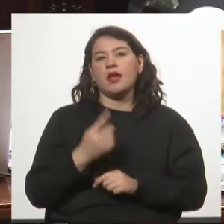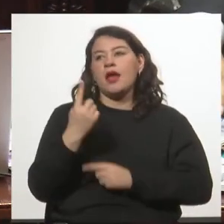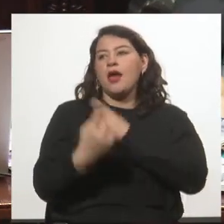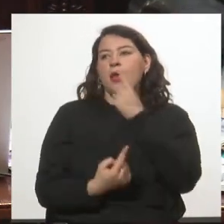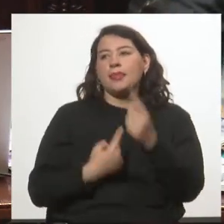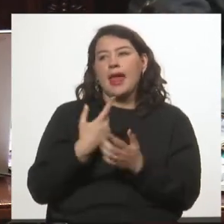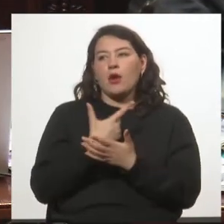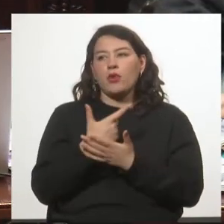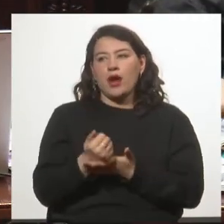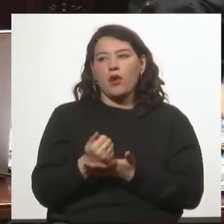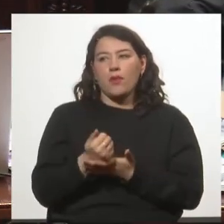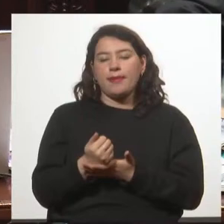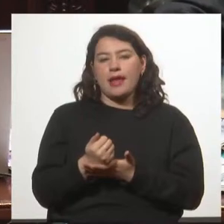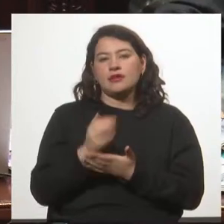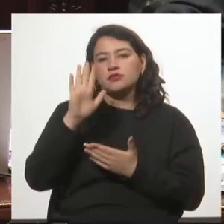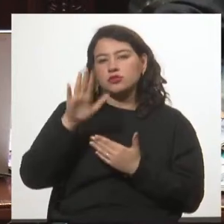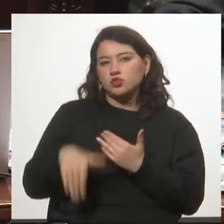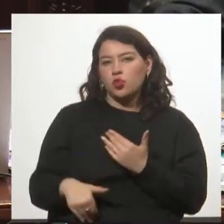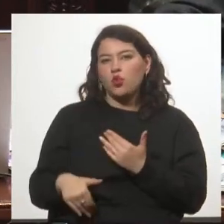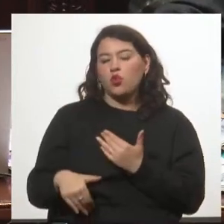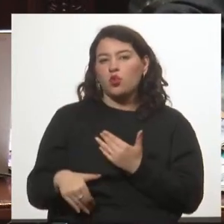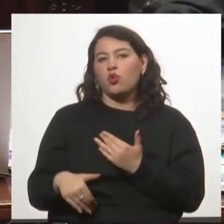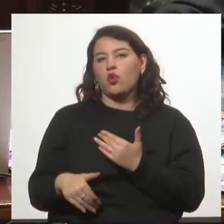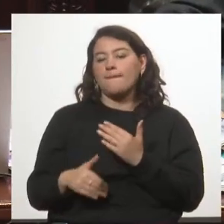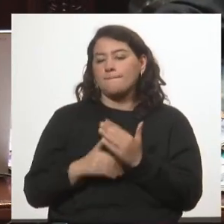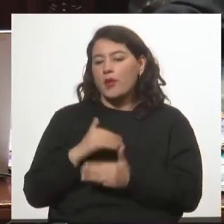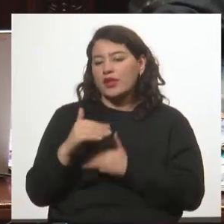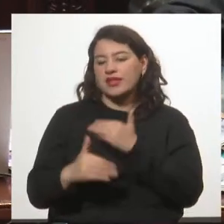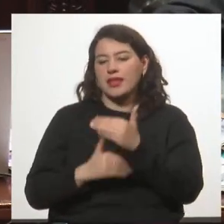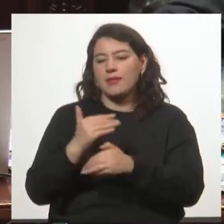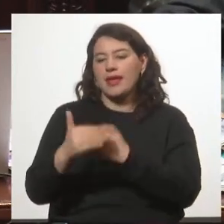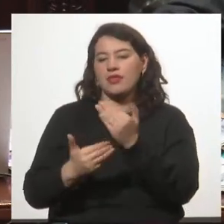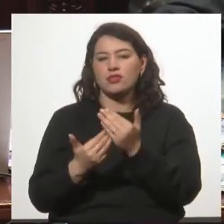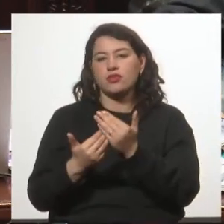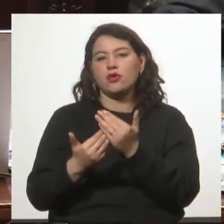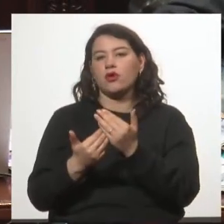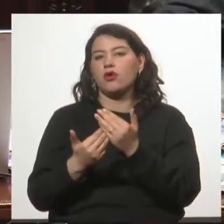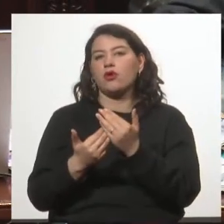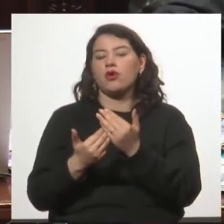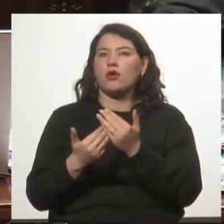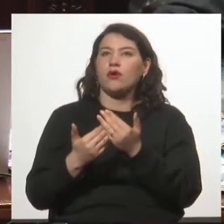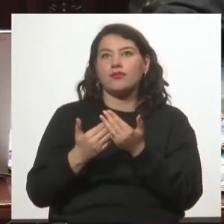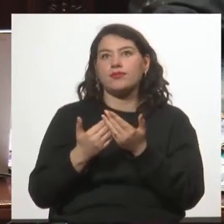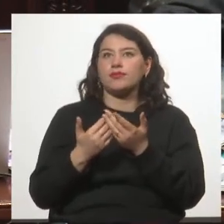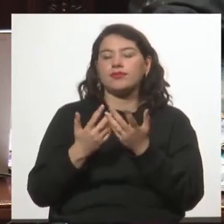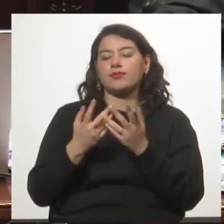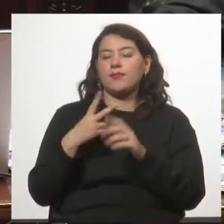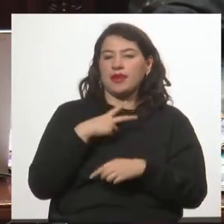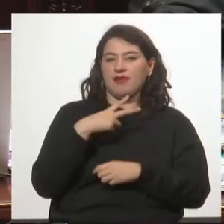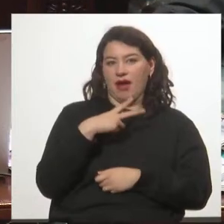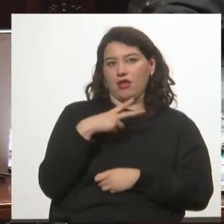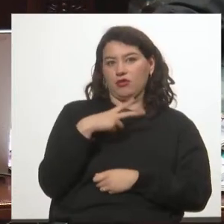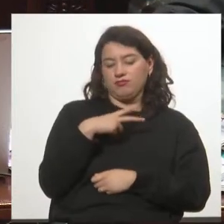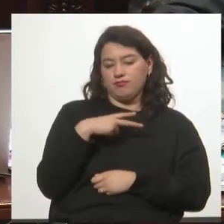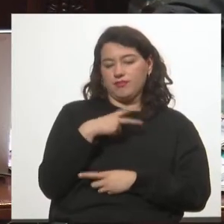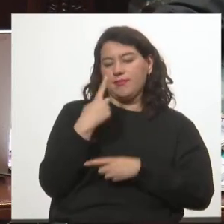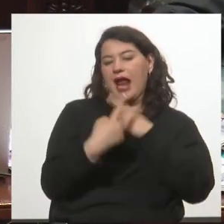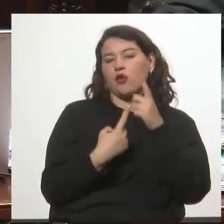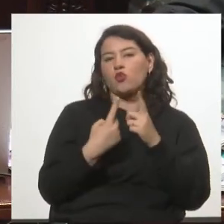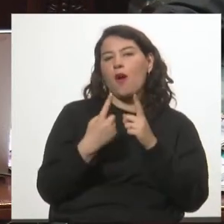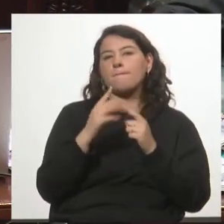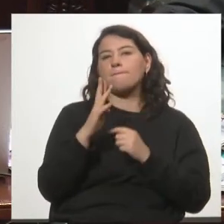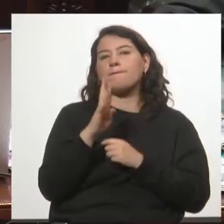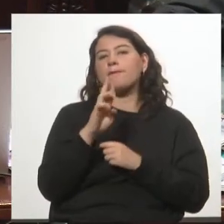compras fueron diseñadas con un procedimiento que implica una etapa de invitación privada a determinados proveedores para que